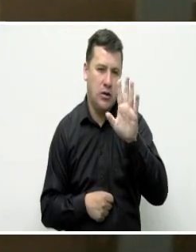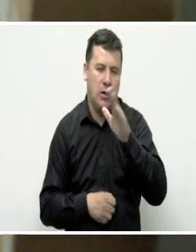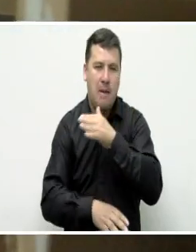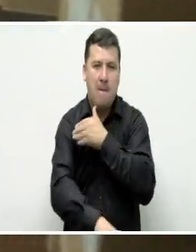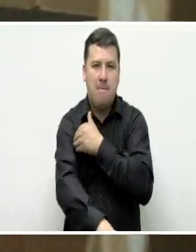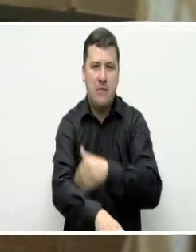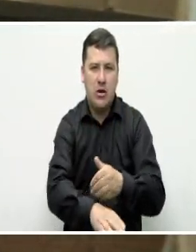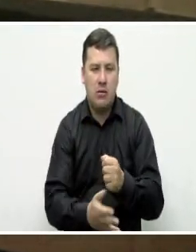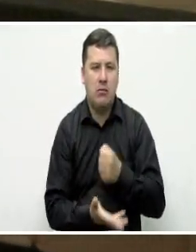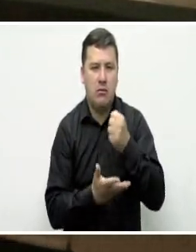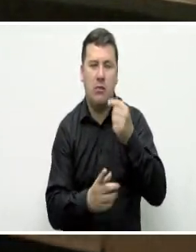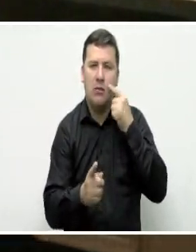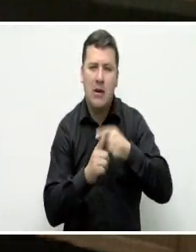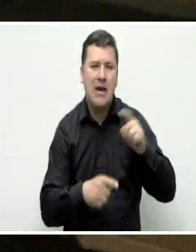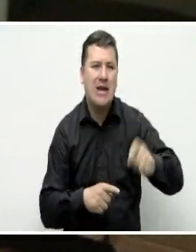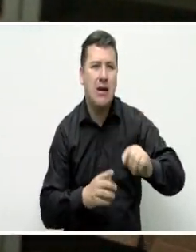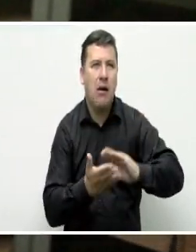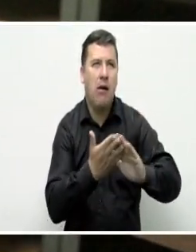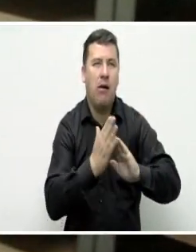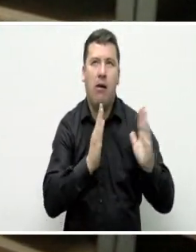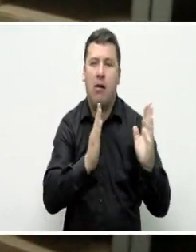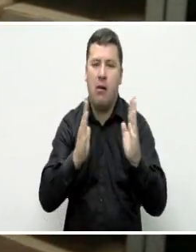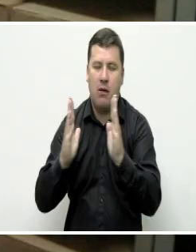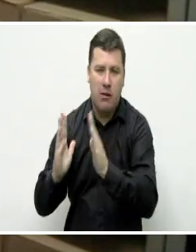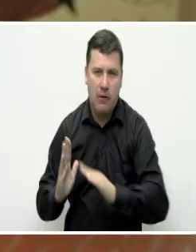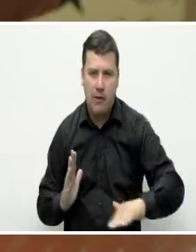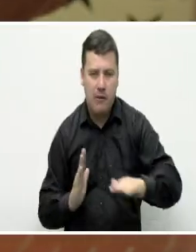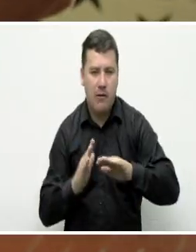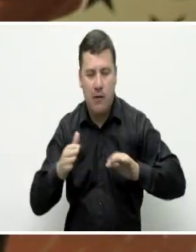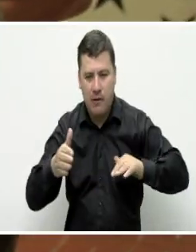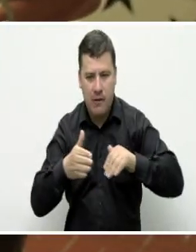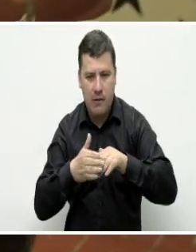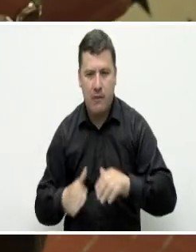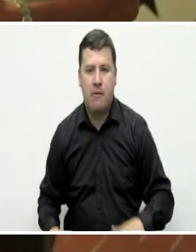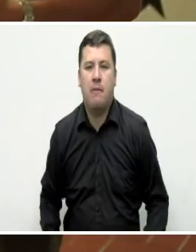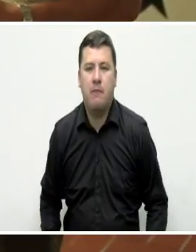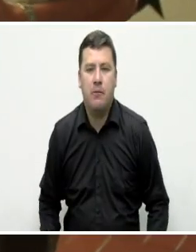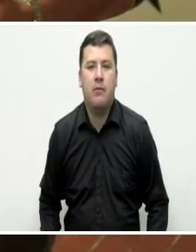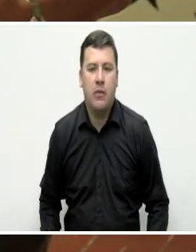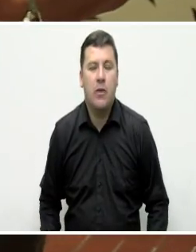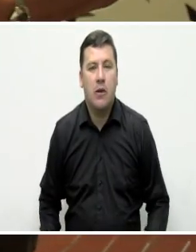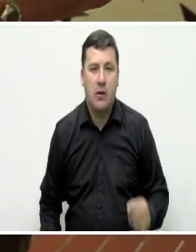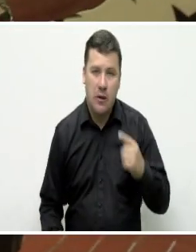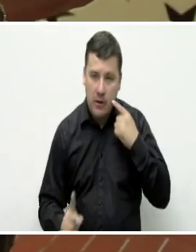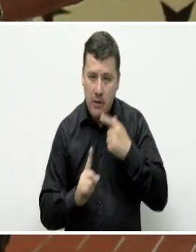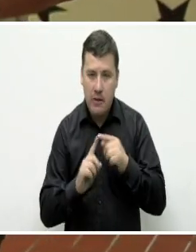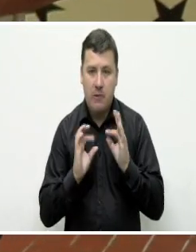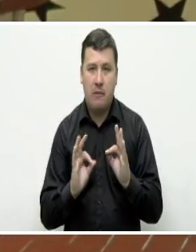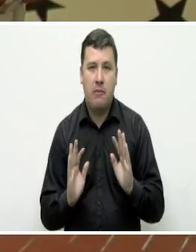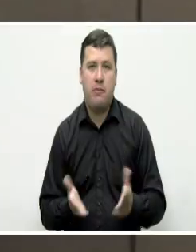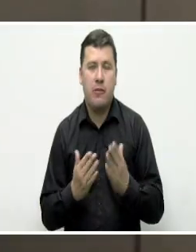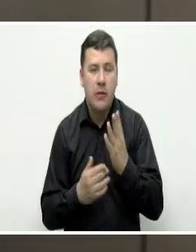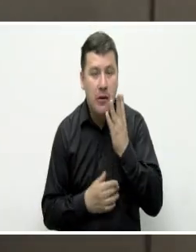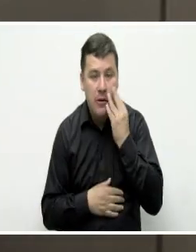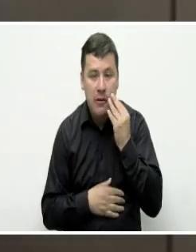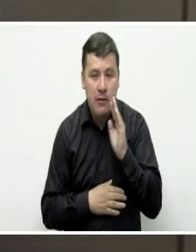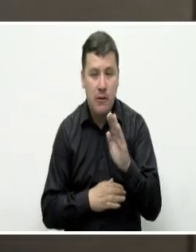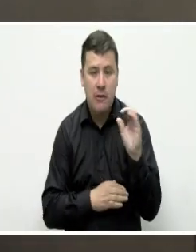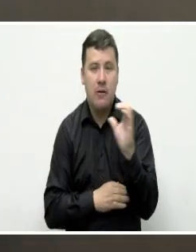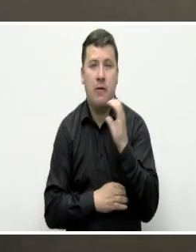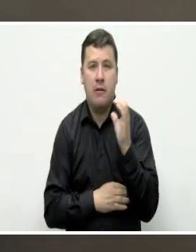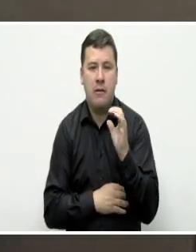de pesos para las necesidades de la entidad en materia de archivo. Con el fin de garantizar una mejor experiencia de los